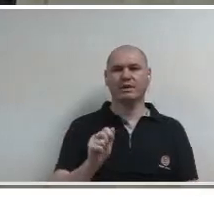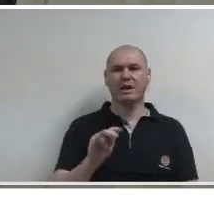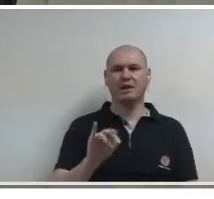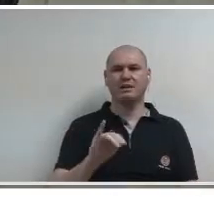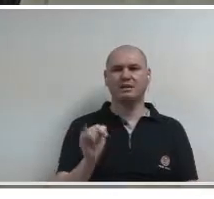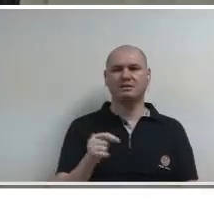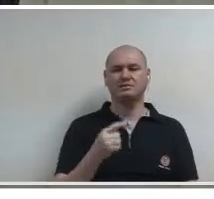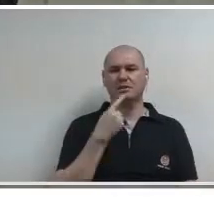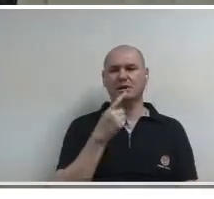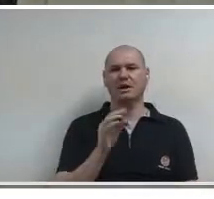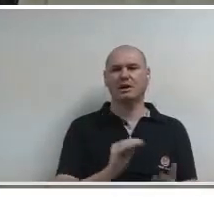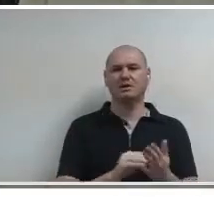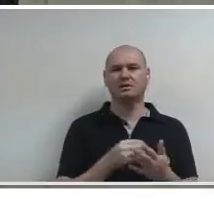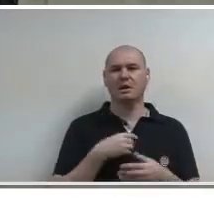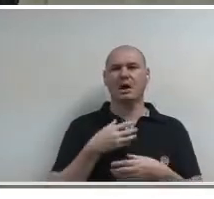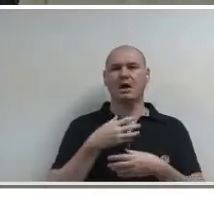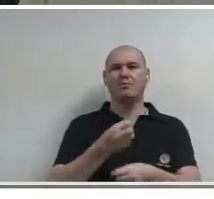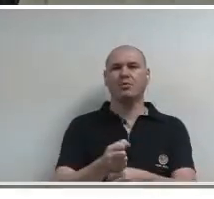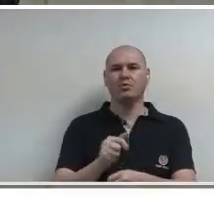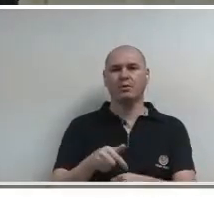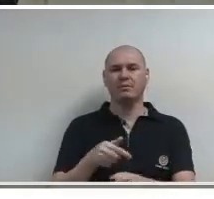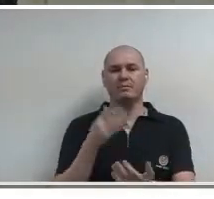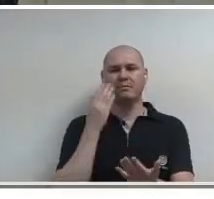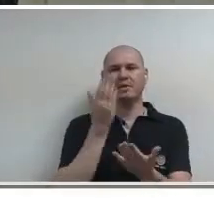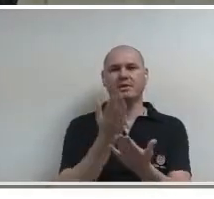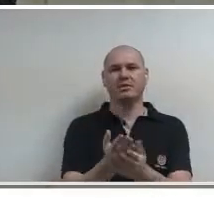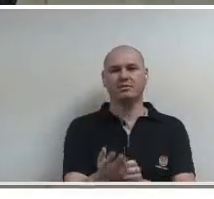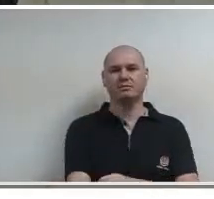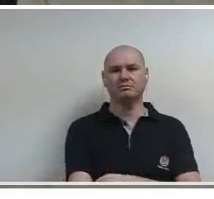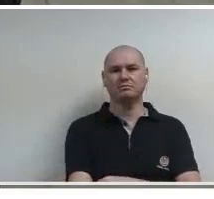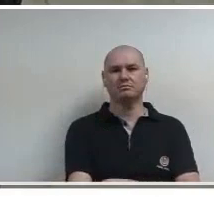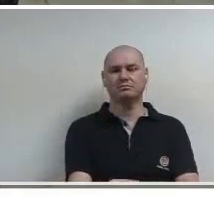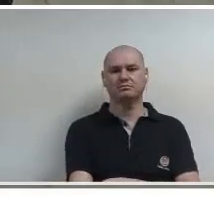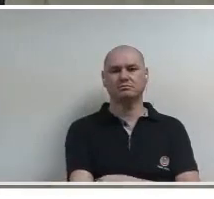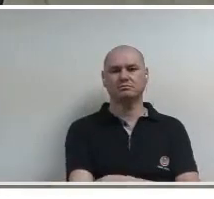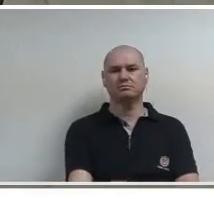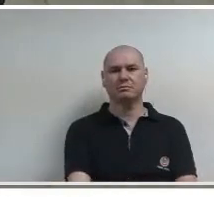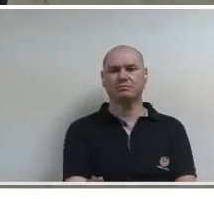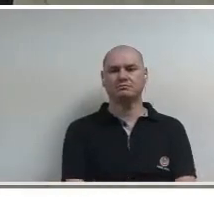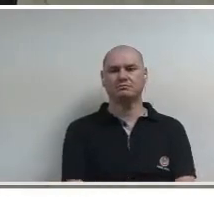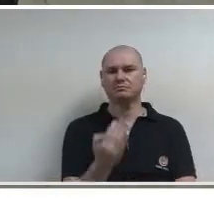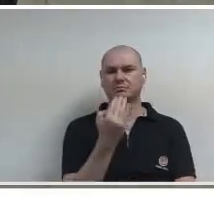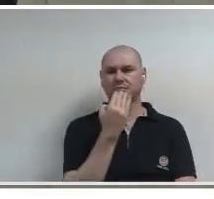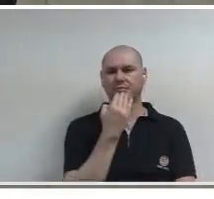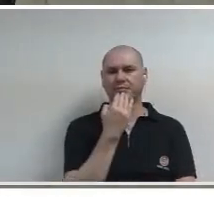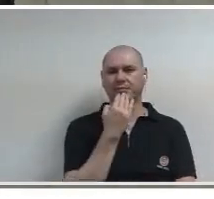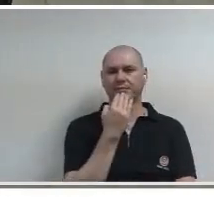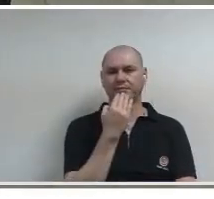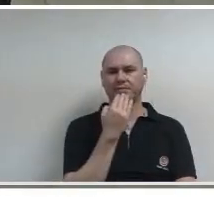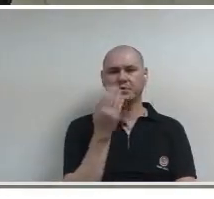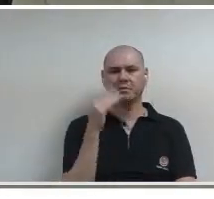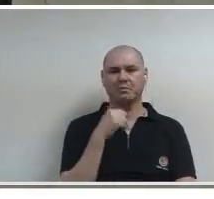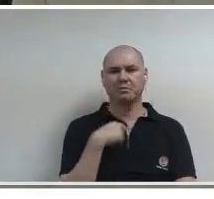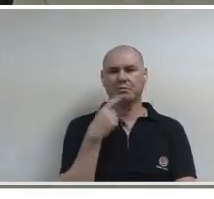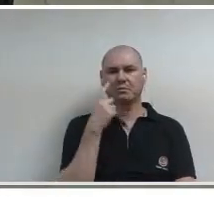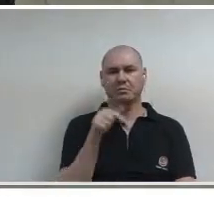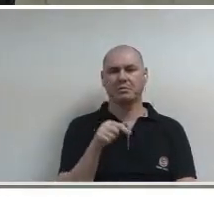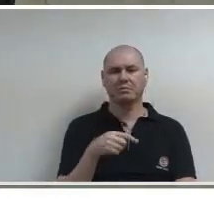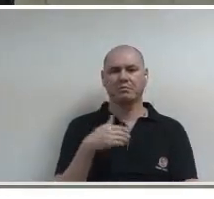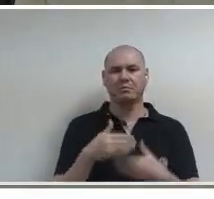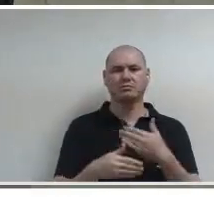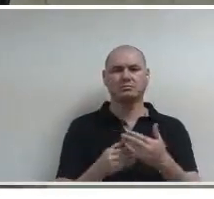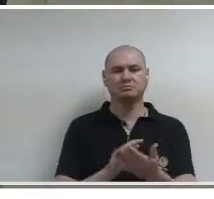Beatriz, Geina, o apoyaco, va a Urepe. hace en Guaranamo,